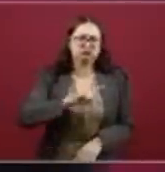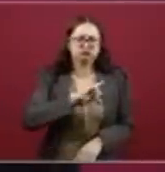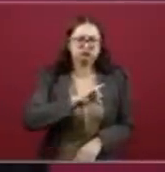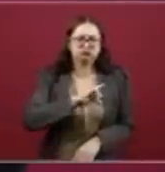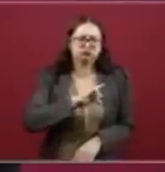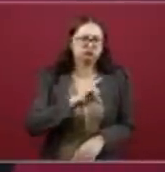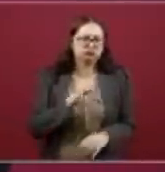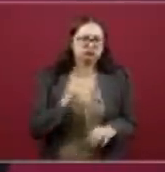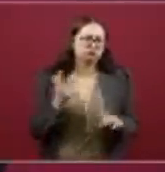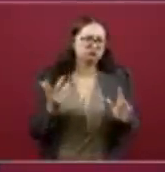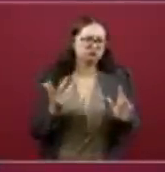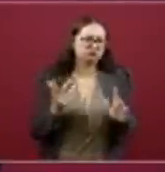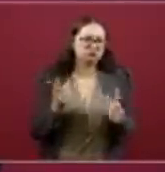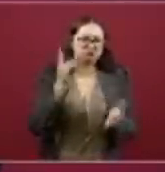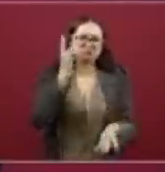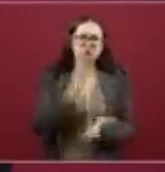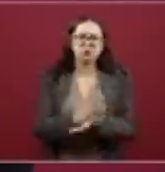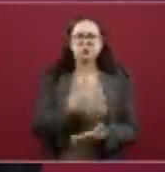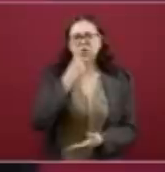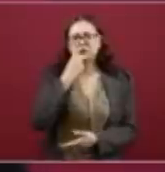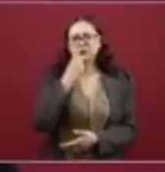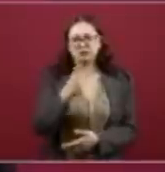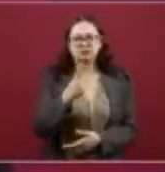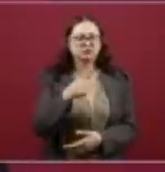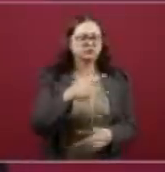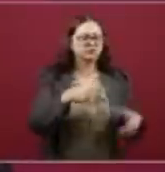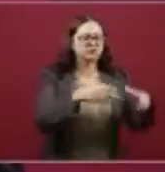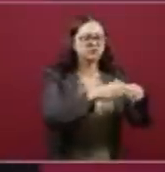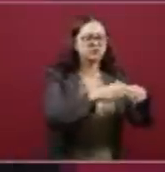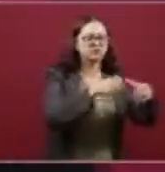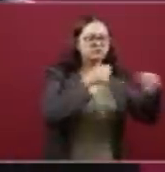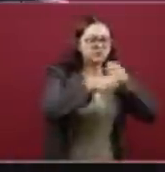Si la prensa fifí